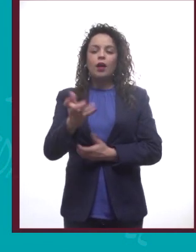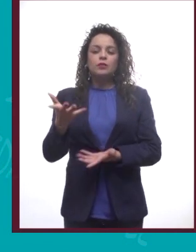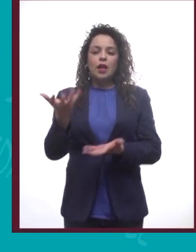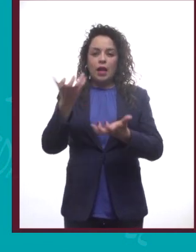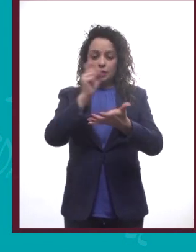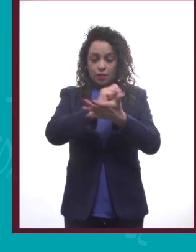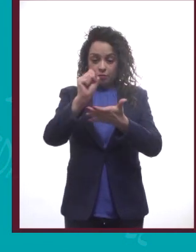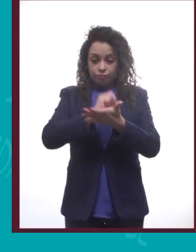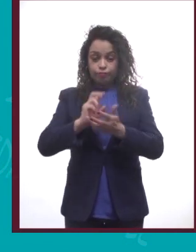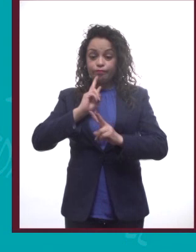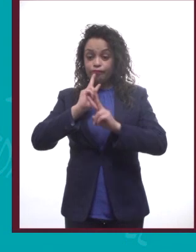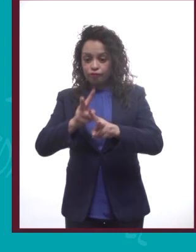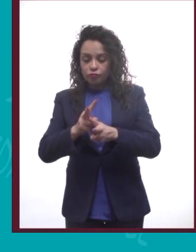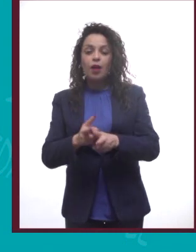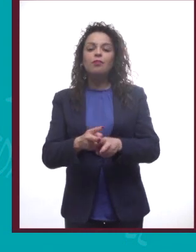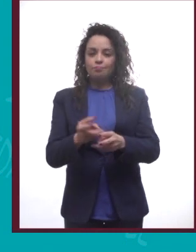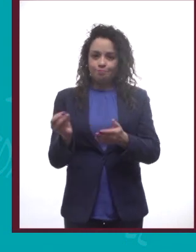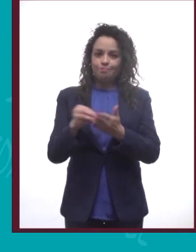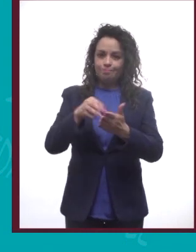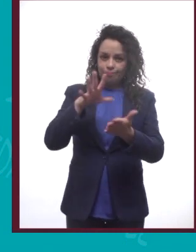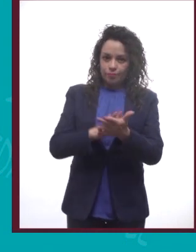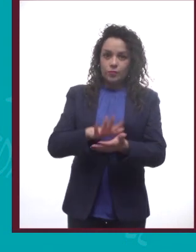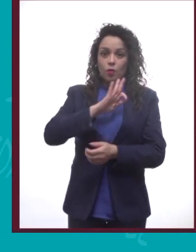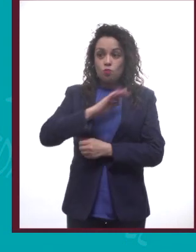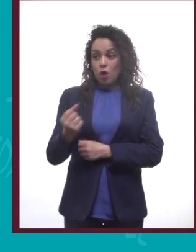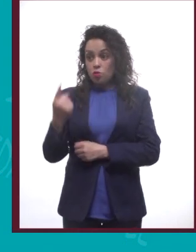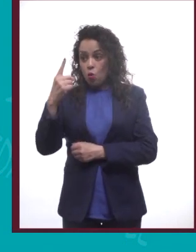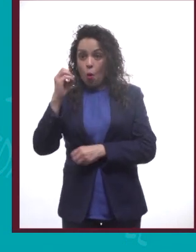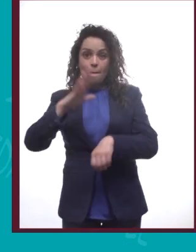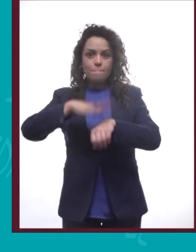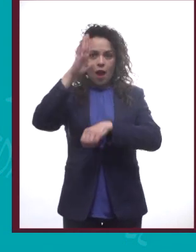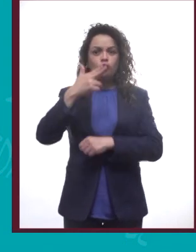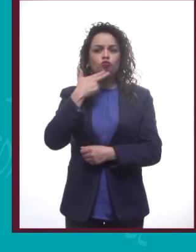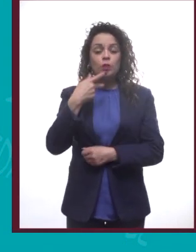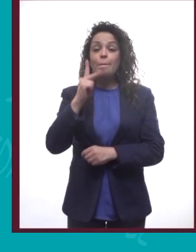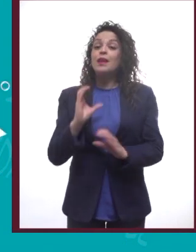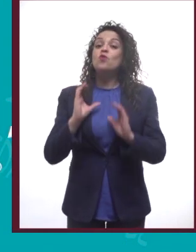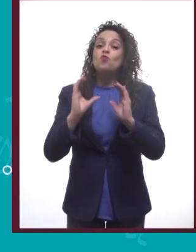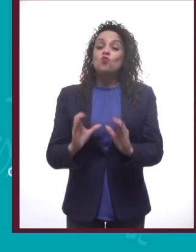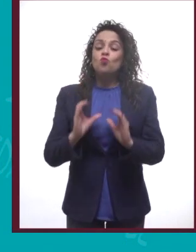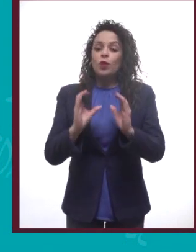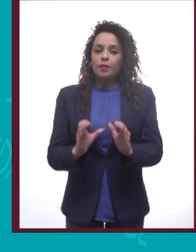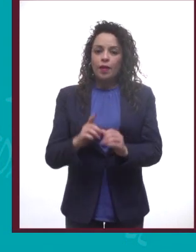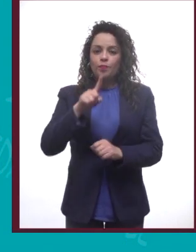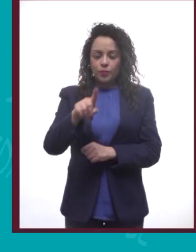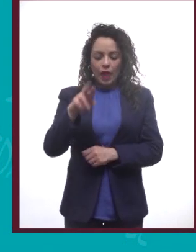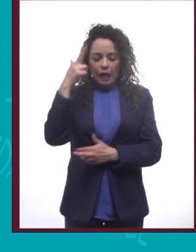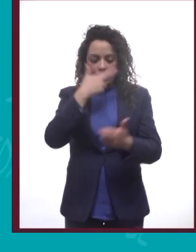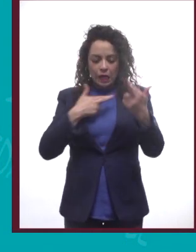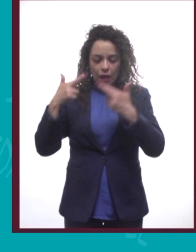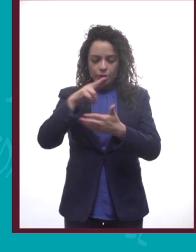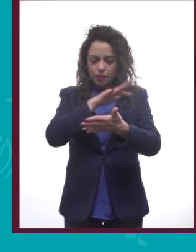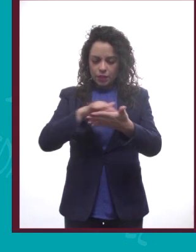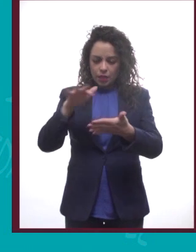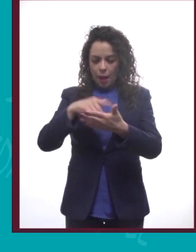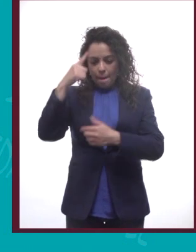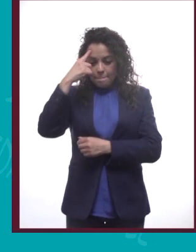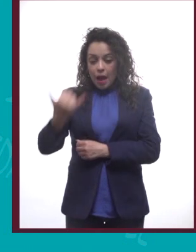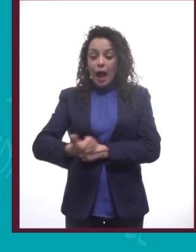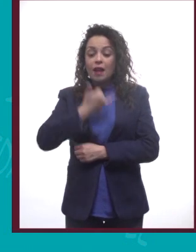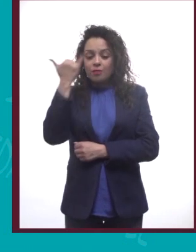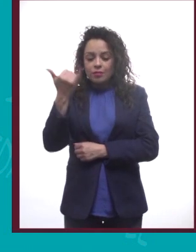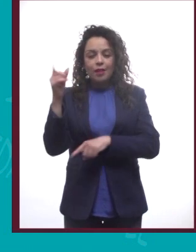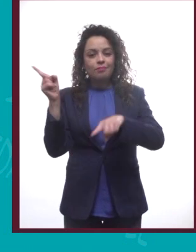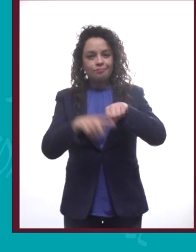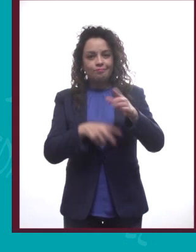Procura mantener la misma voz del narrador. Recuerda que puedes usar más de una. Hazlo de manera consciente y cuidada. Revisa